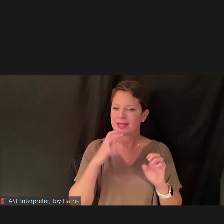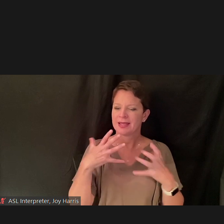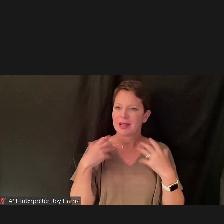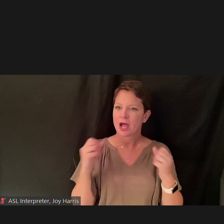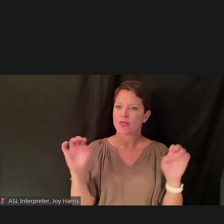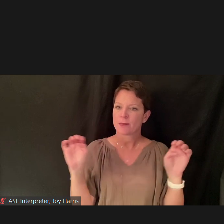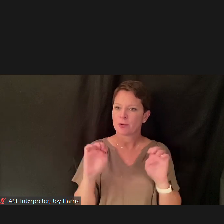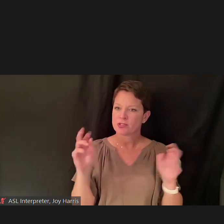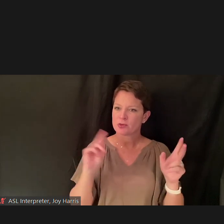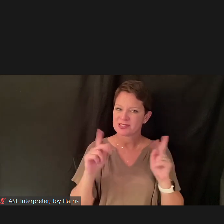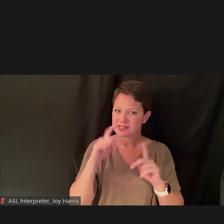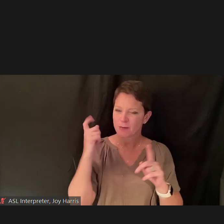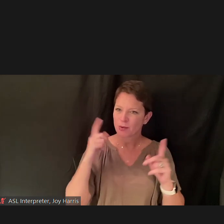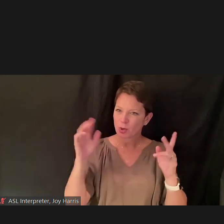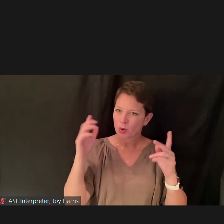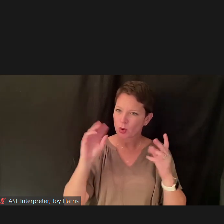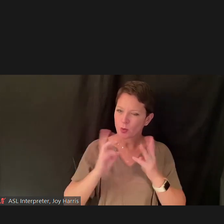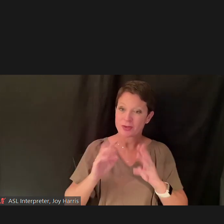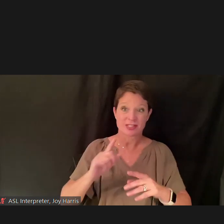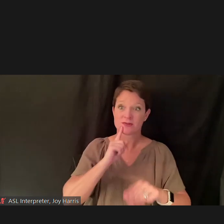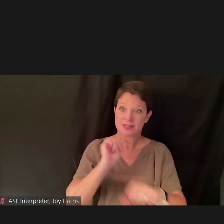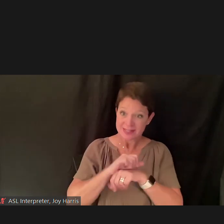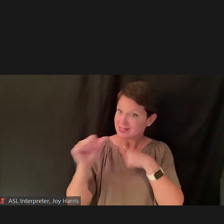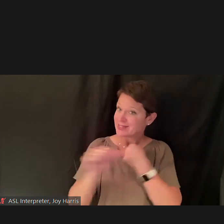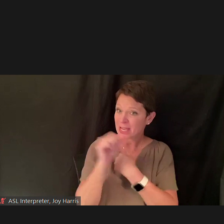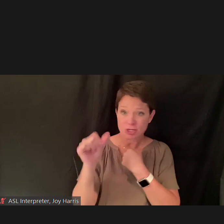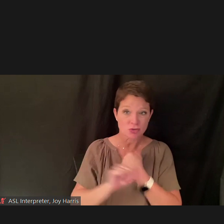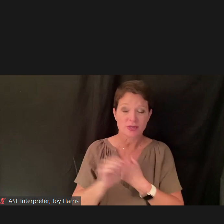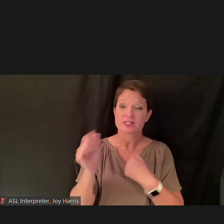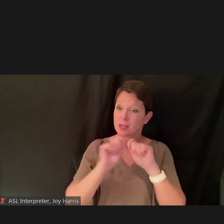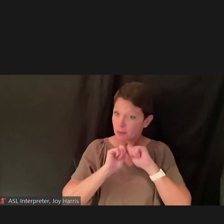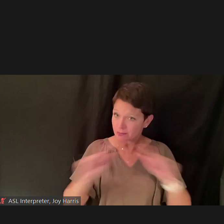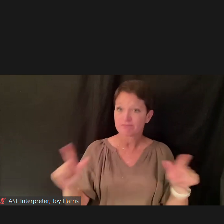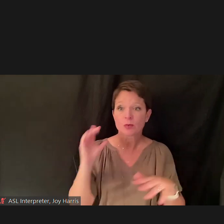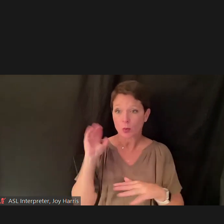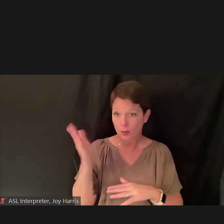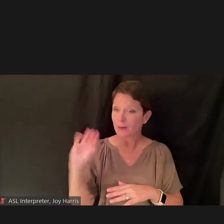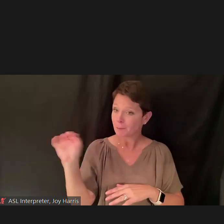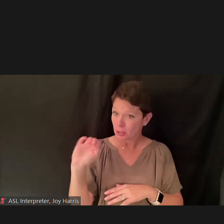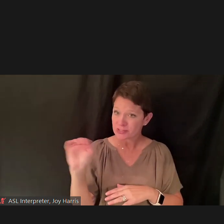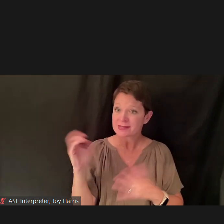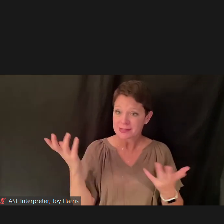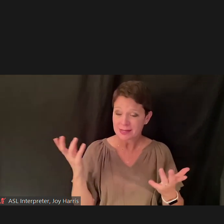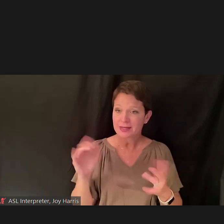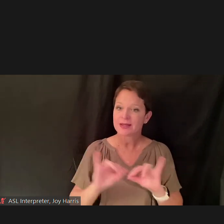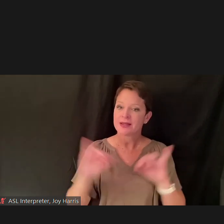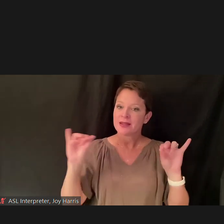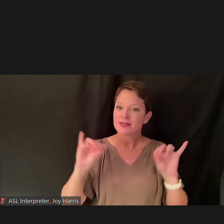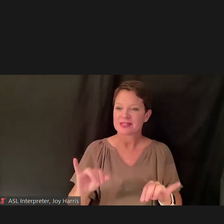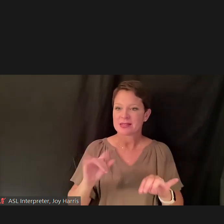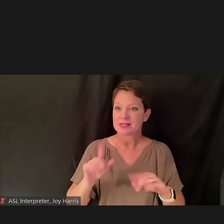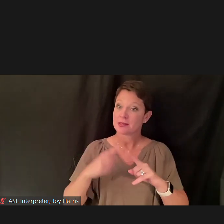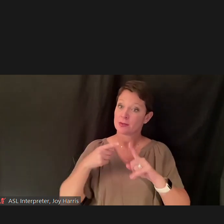que declara una emergencia de salud por calor cuando es